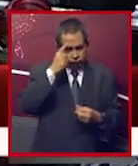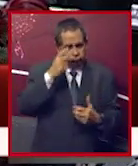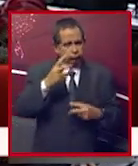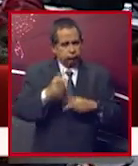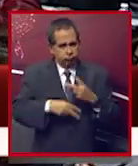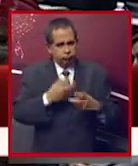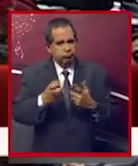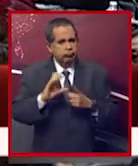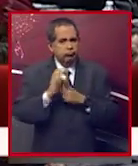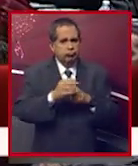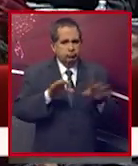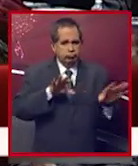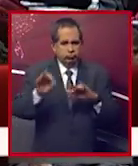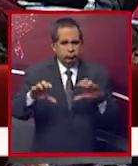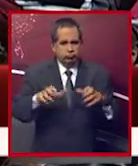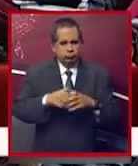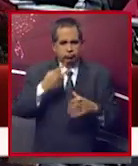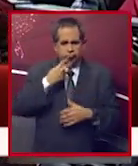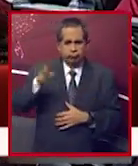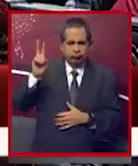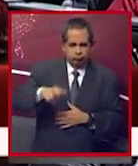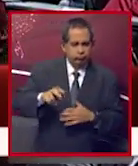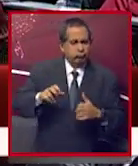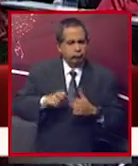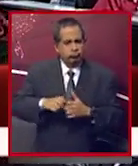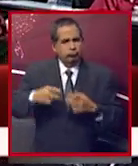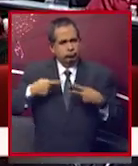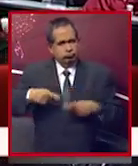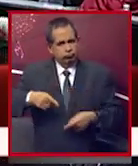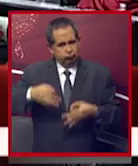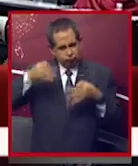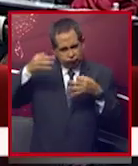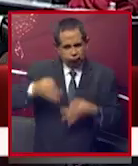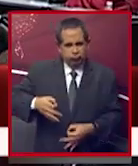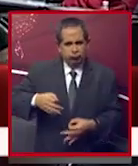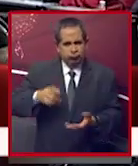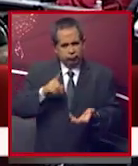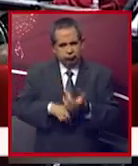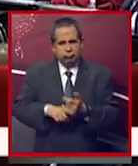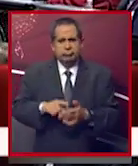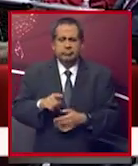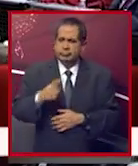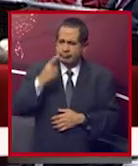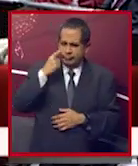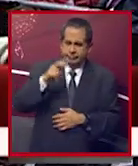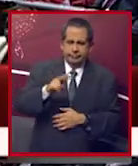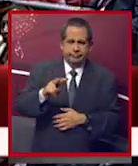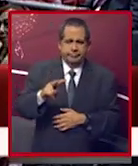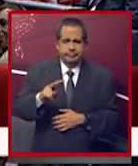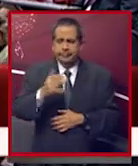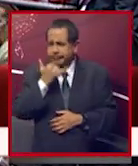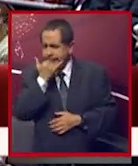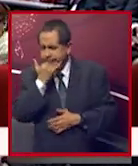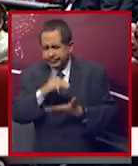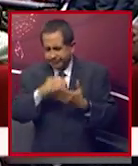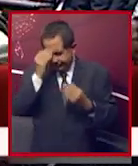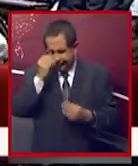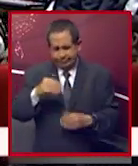una comisión de la verdad ciudadana y autónoma, porque no puede haber perdón ni